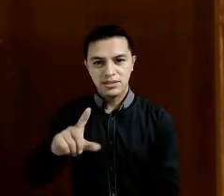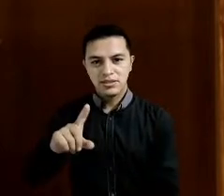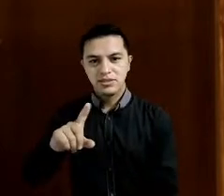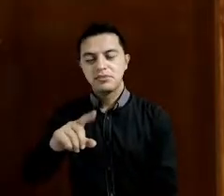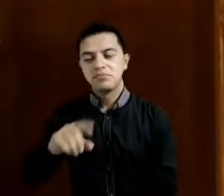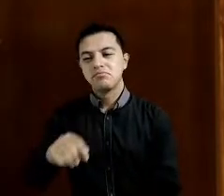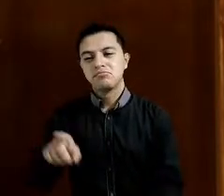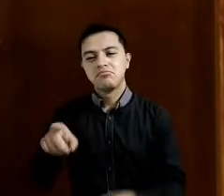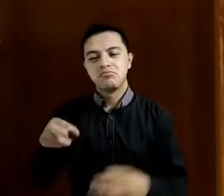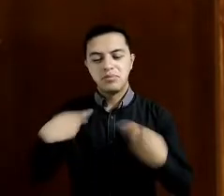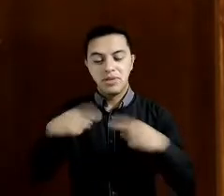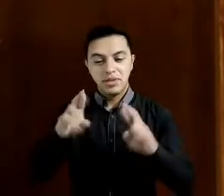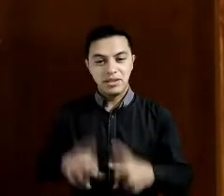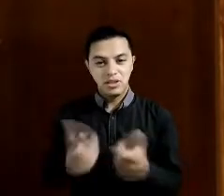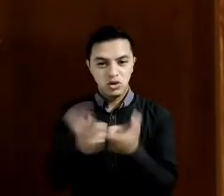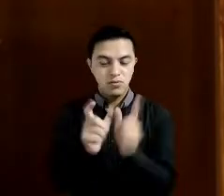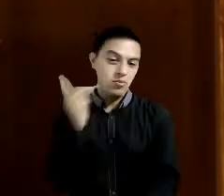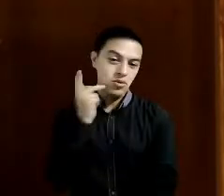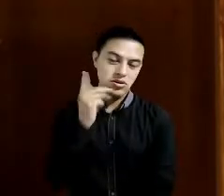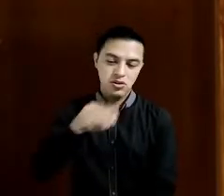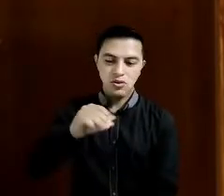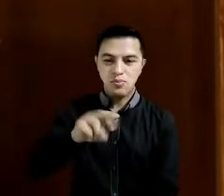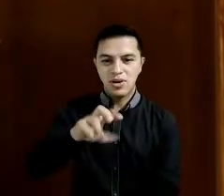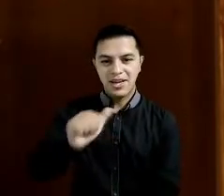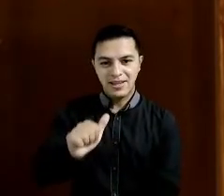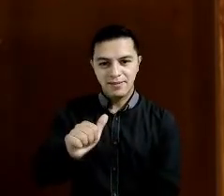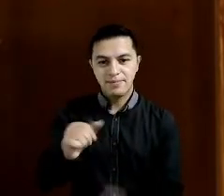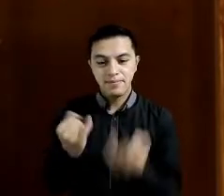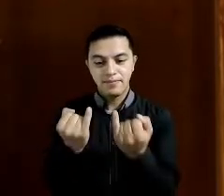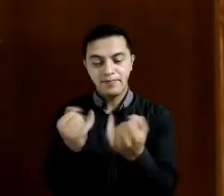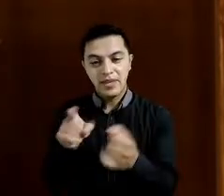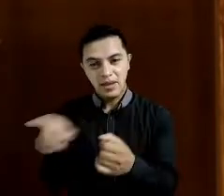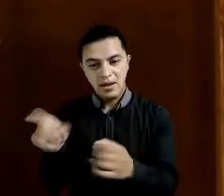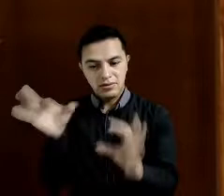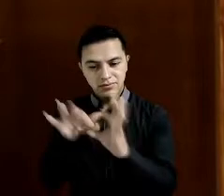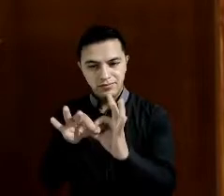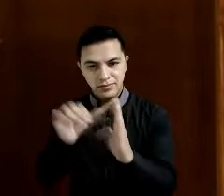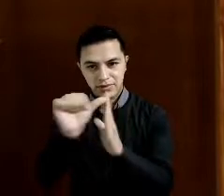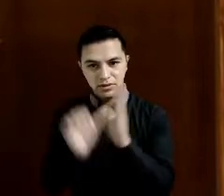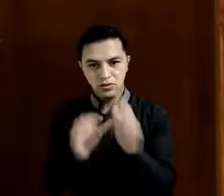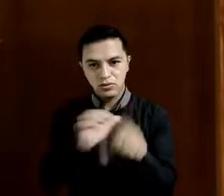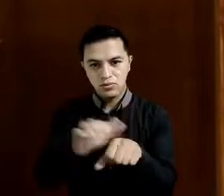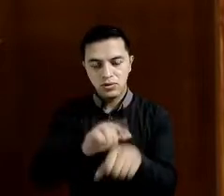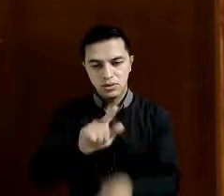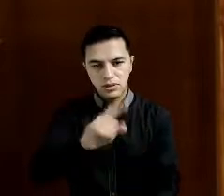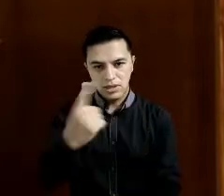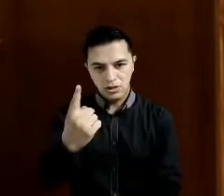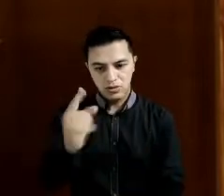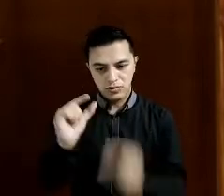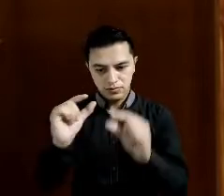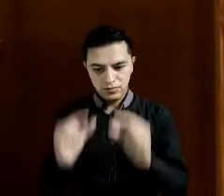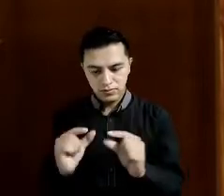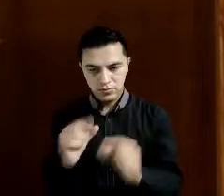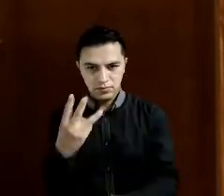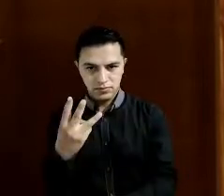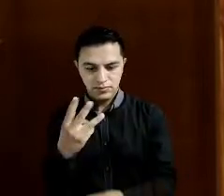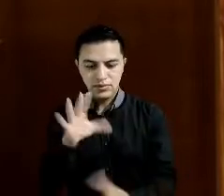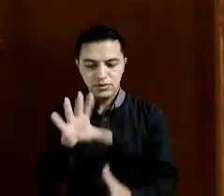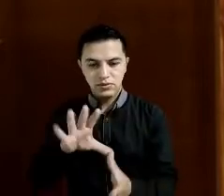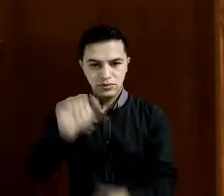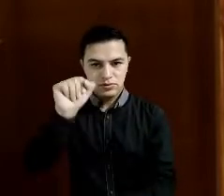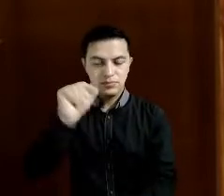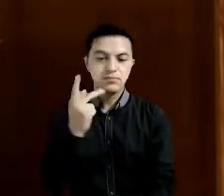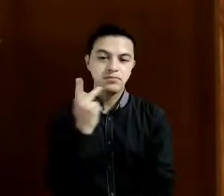Morena y con fundamento en lo dispuesto en los artículos 71, fracción 3 de la Constitución